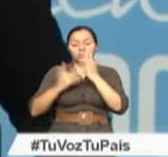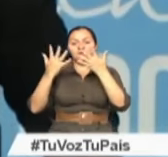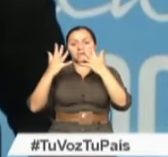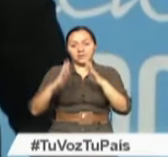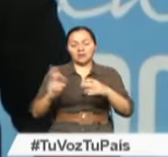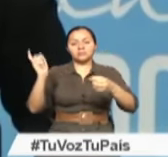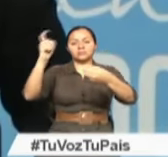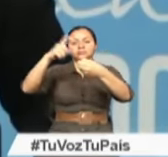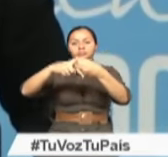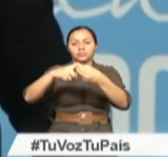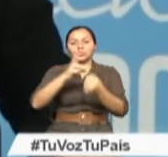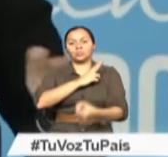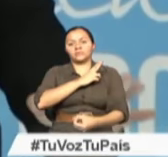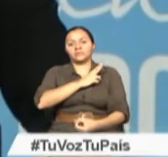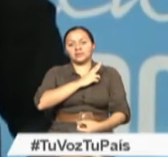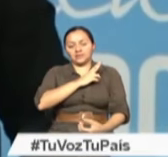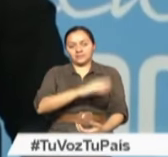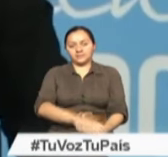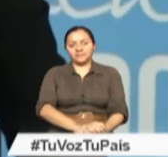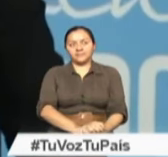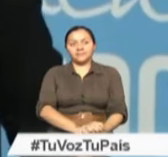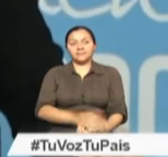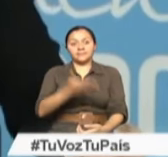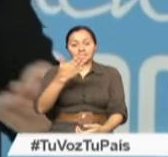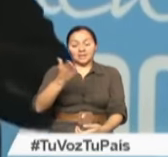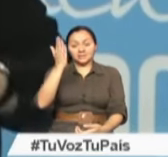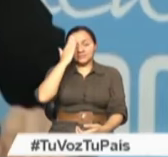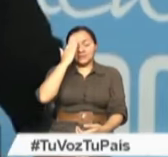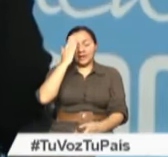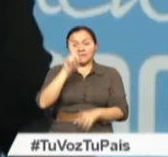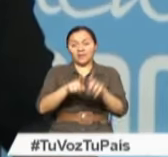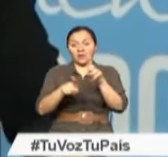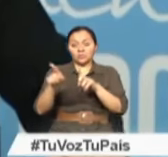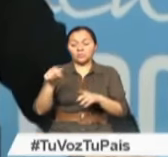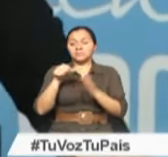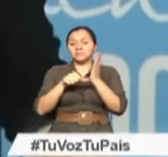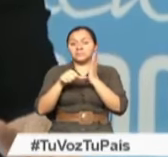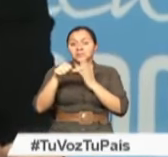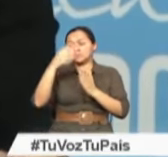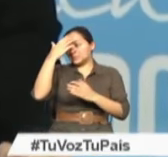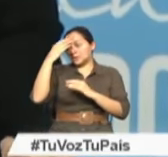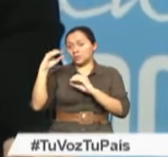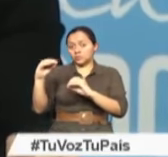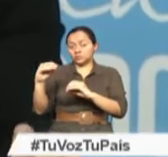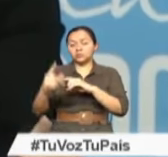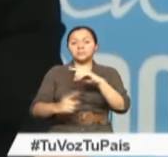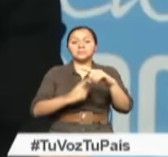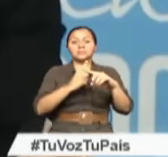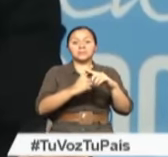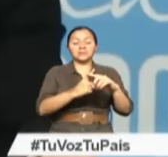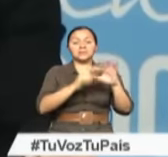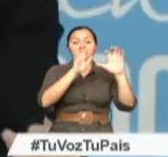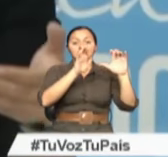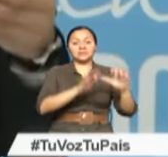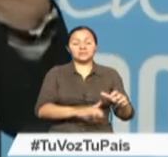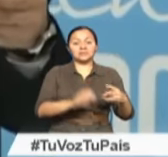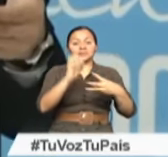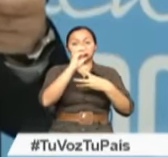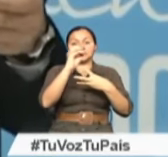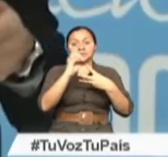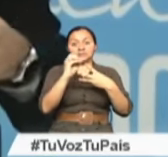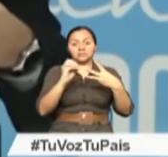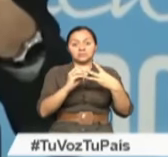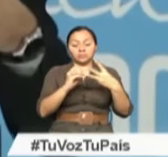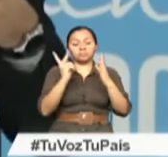postular a la educación superior. Como ustedes ya saben y ya han declarado tanto el ministro de educación como el secretario de CESIT, este